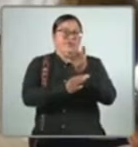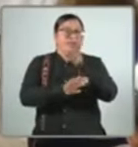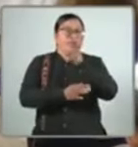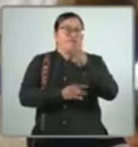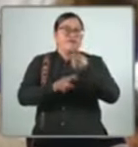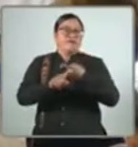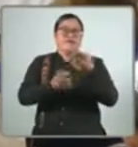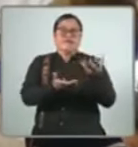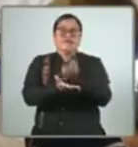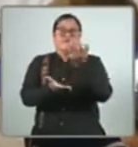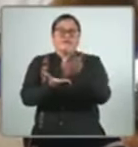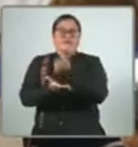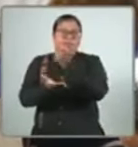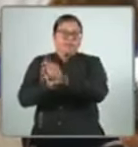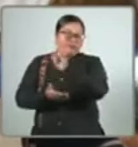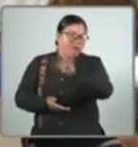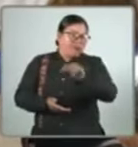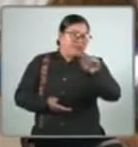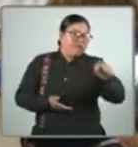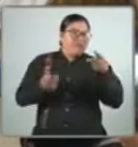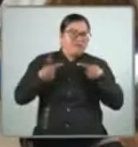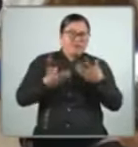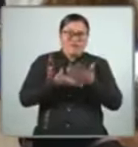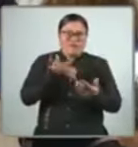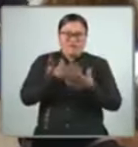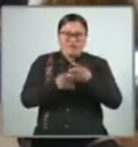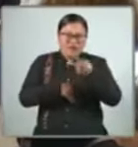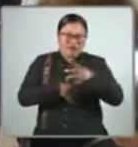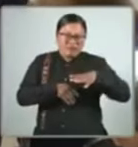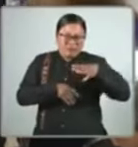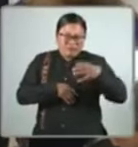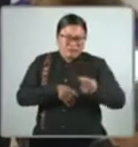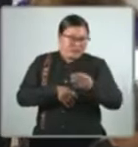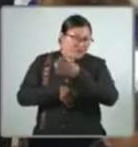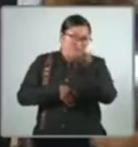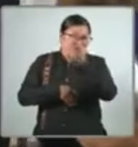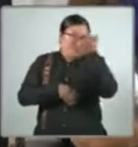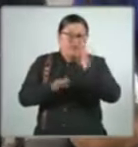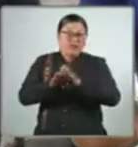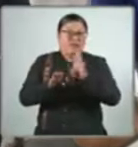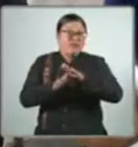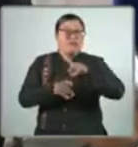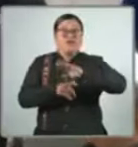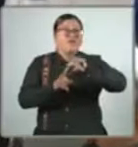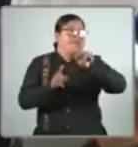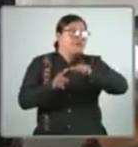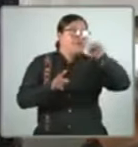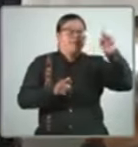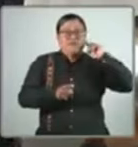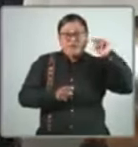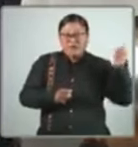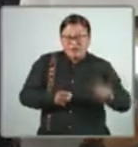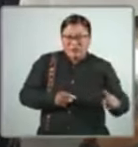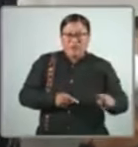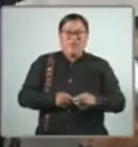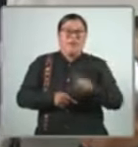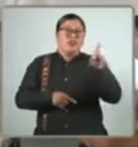los ganadores, de los que están haciendo ese esfuerzo, porque no sabemos cómo se fueron a Zacatecas, cómo se fueron a